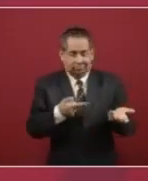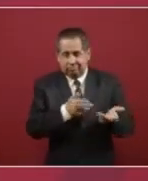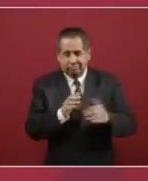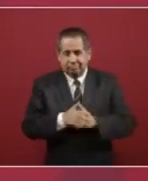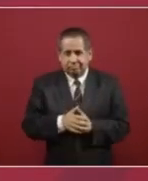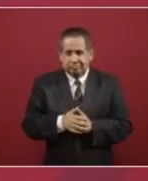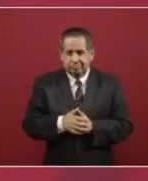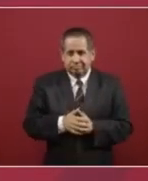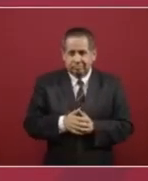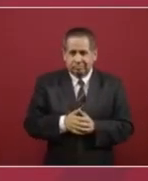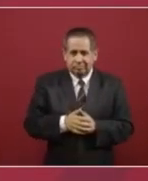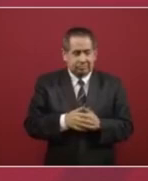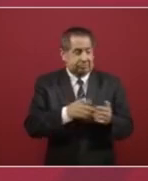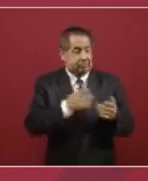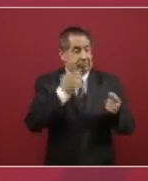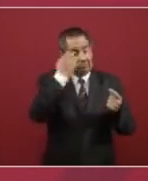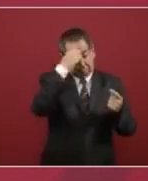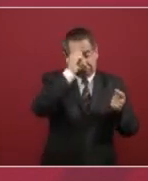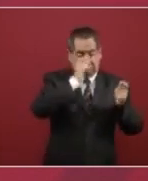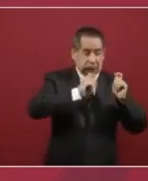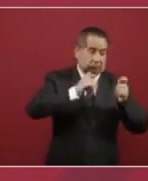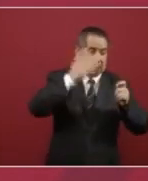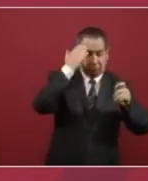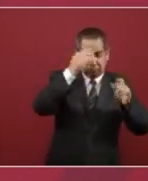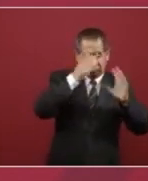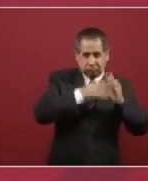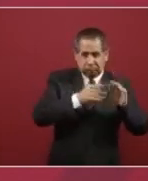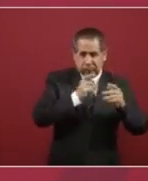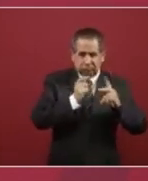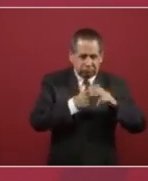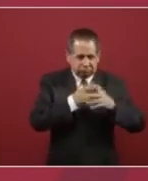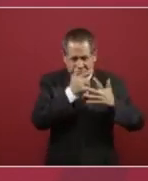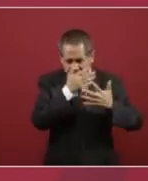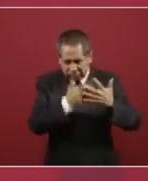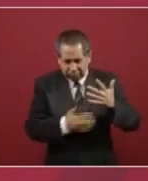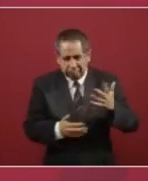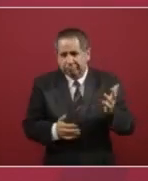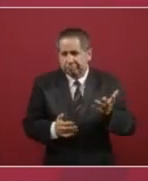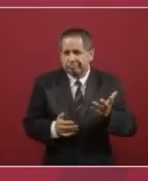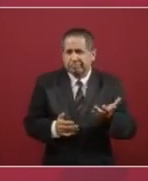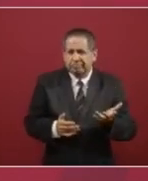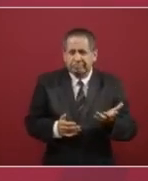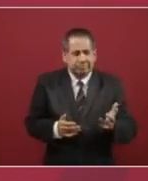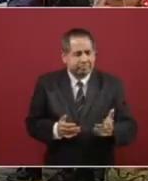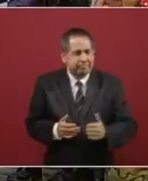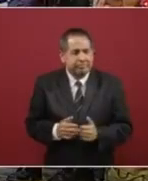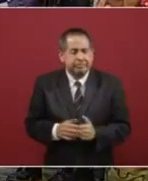Ustedes son especialistas, saben de análisis de contenidos.